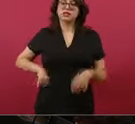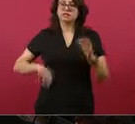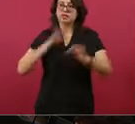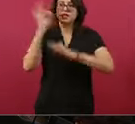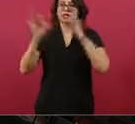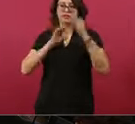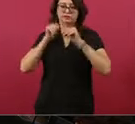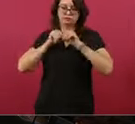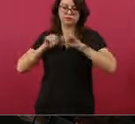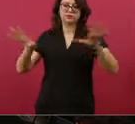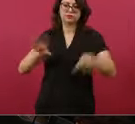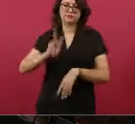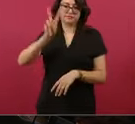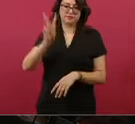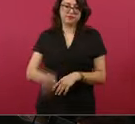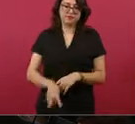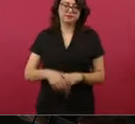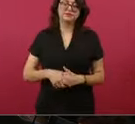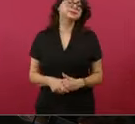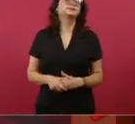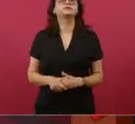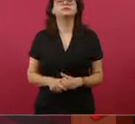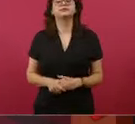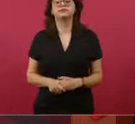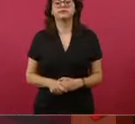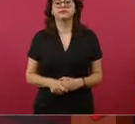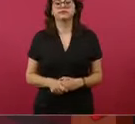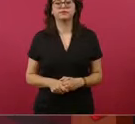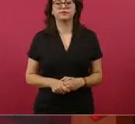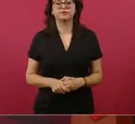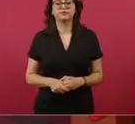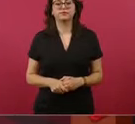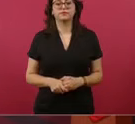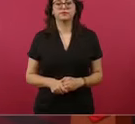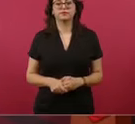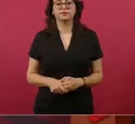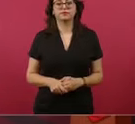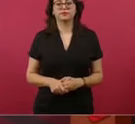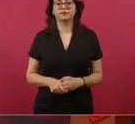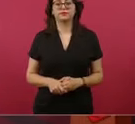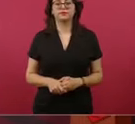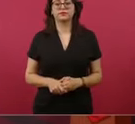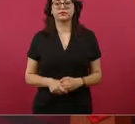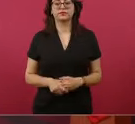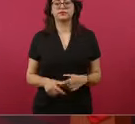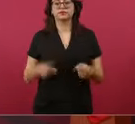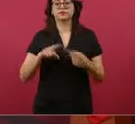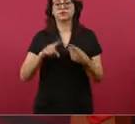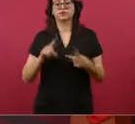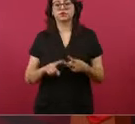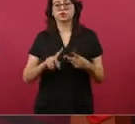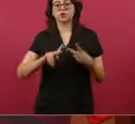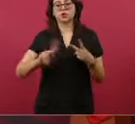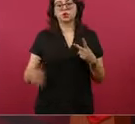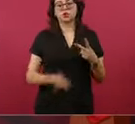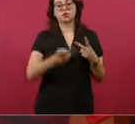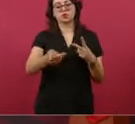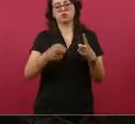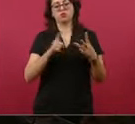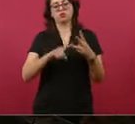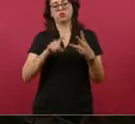innovadores. Sí. Pero bueno, inmediatamente empezamos con lo que es… Son dos preguntas y una petición ciudadana que ya le habíamos hecho